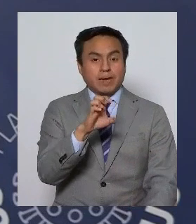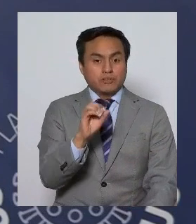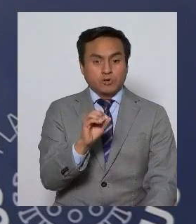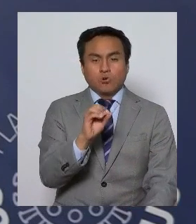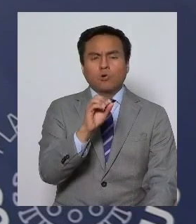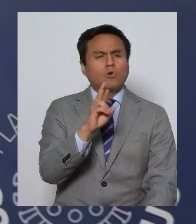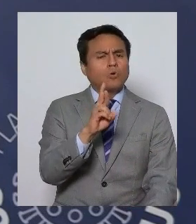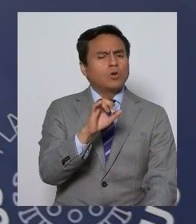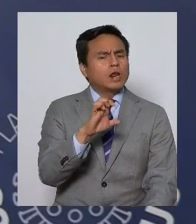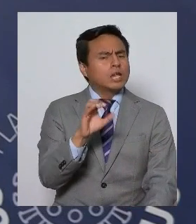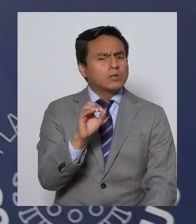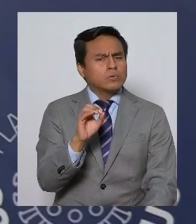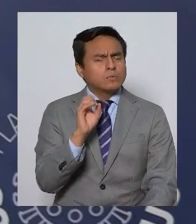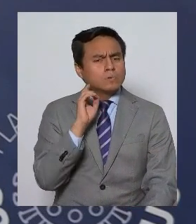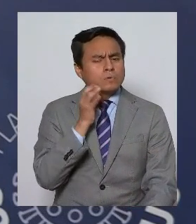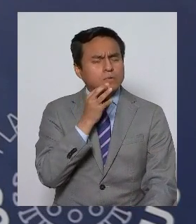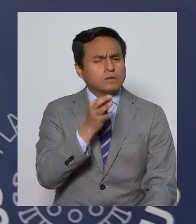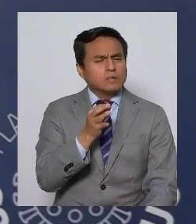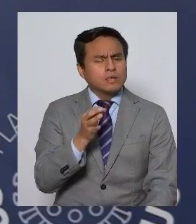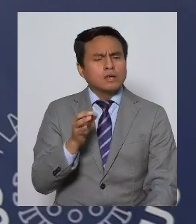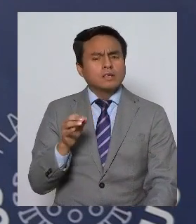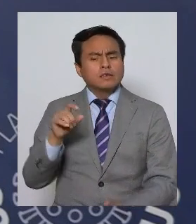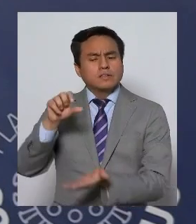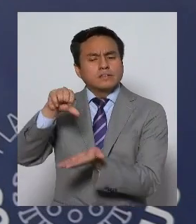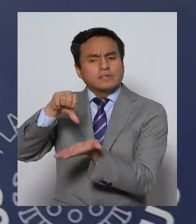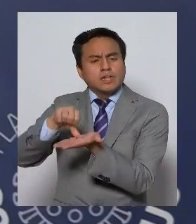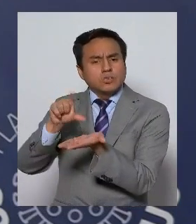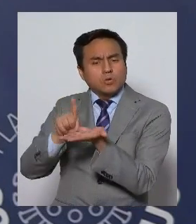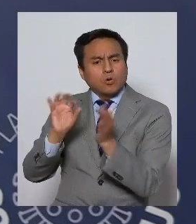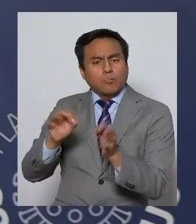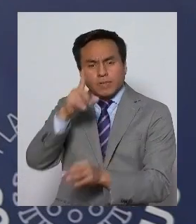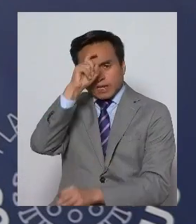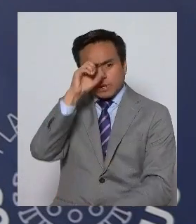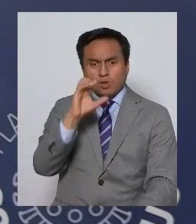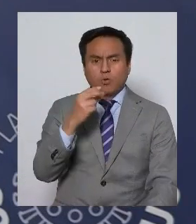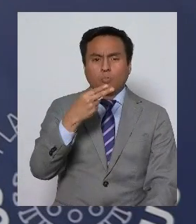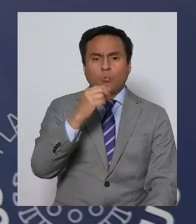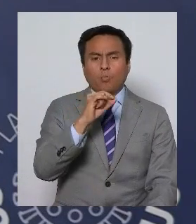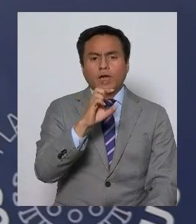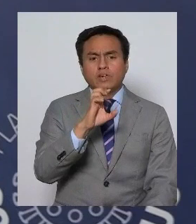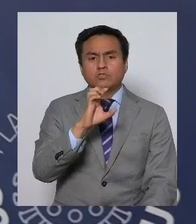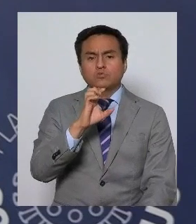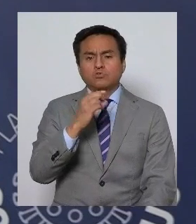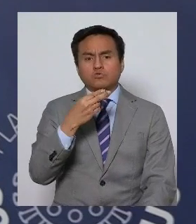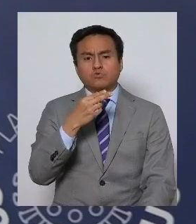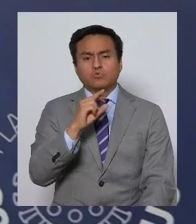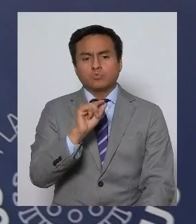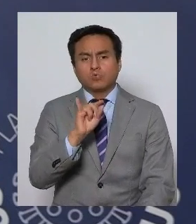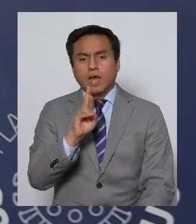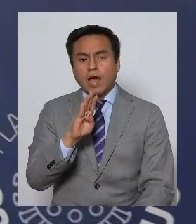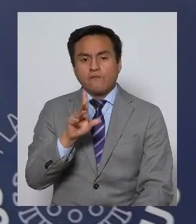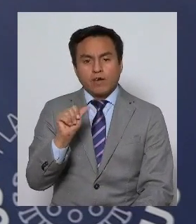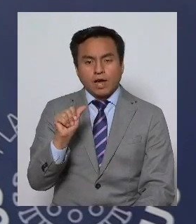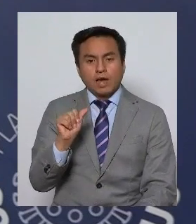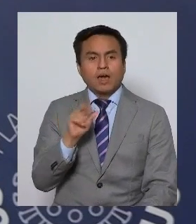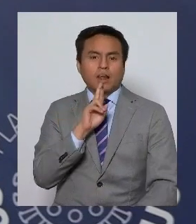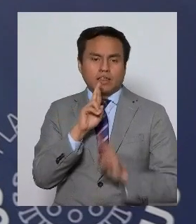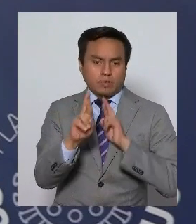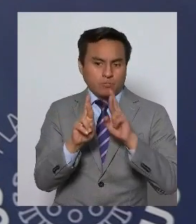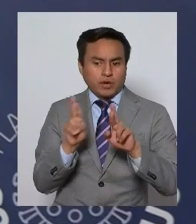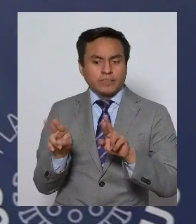claramente el Centro Hospitalario Huechuraba, ¿no es cierto?, es una respuesta que hemos transformado